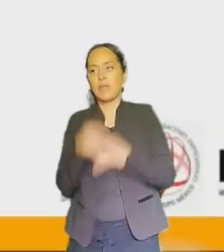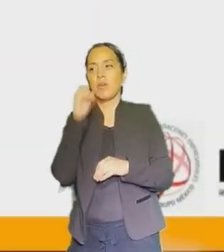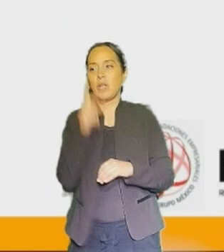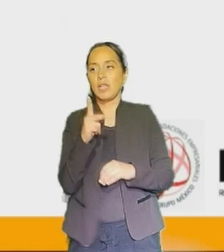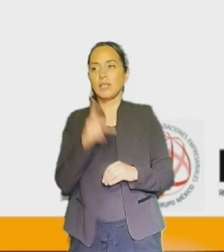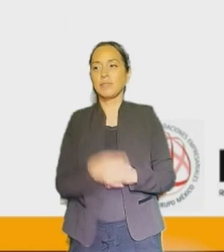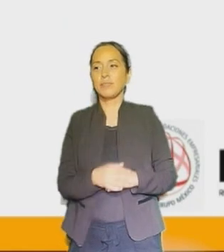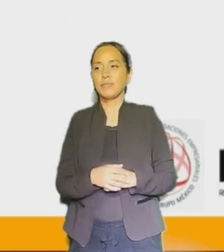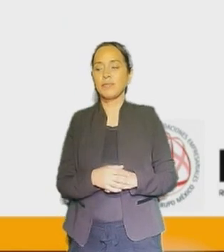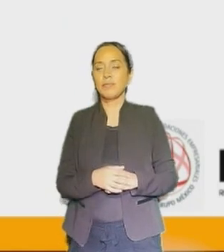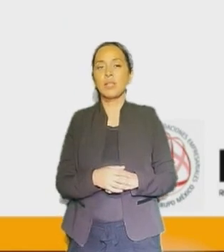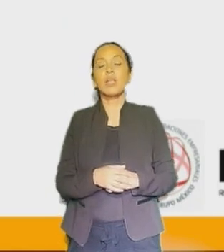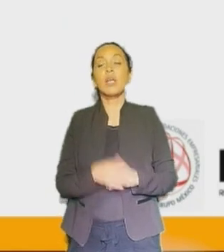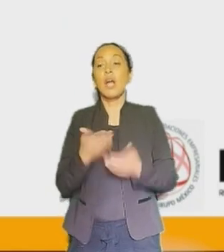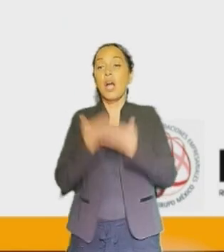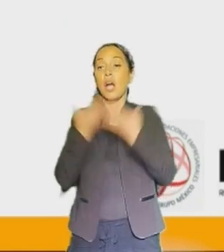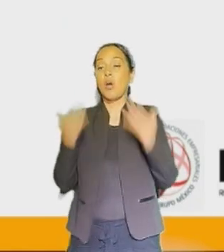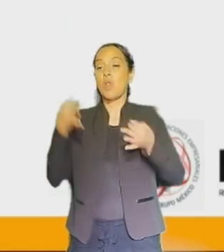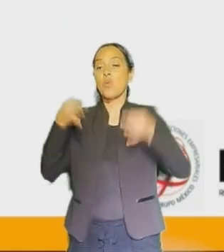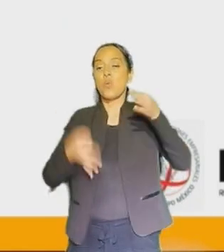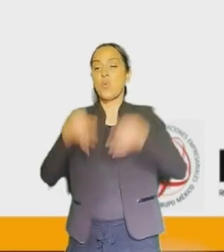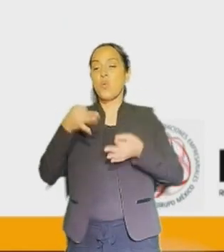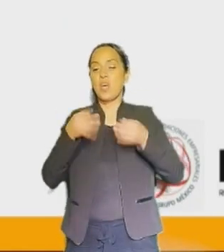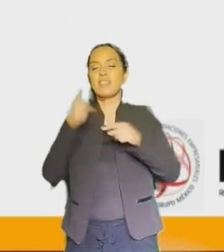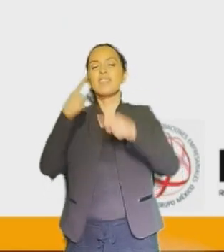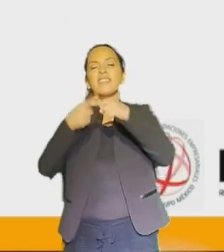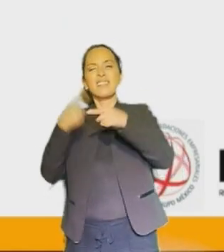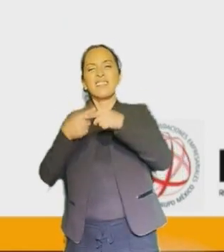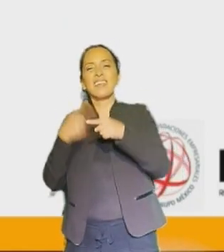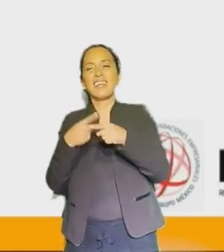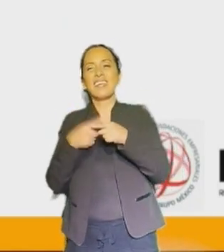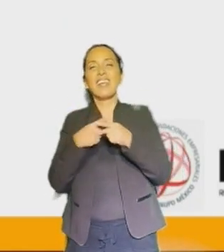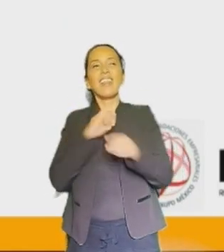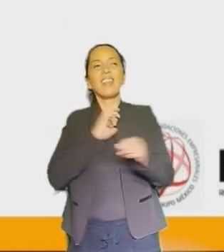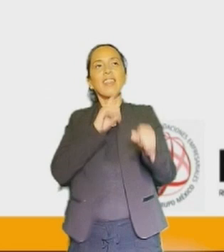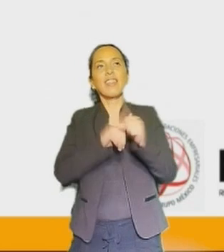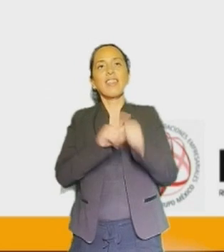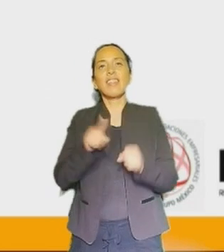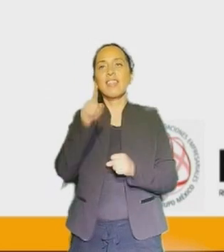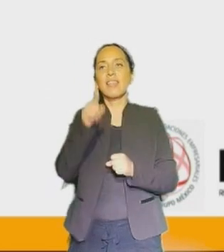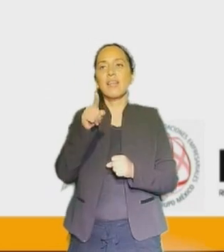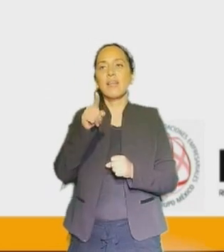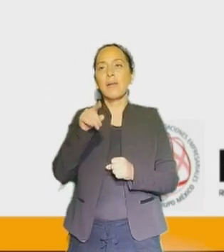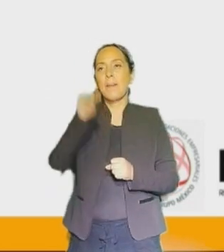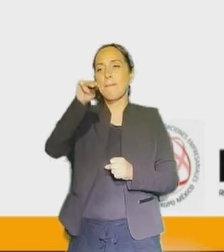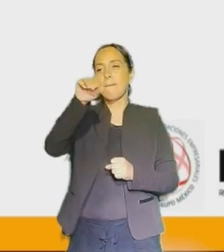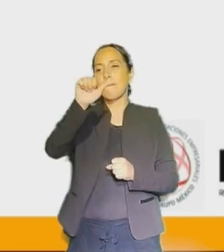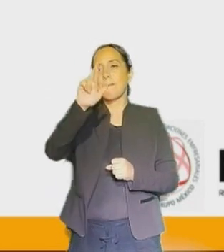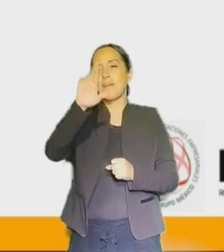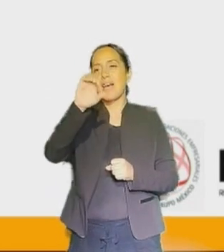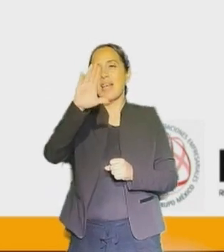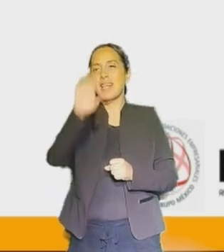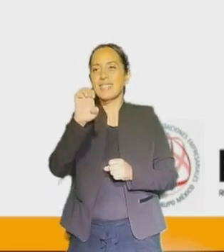voy a presentar a nuestro jurado de lujo. Jurado de lujo, por acá tenemos a mi querida Marce. ¿A